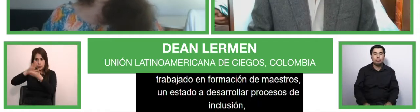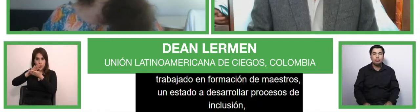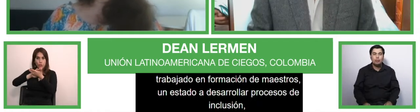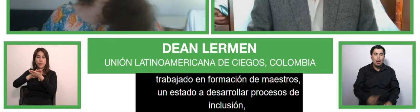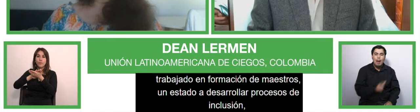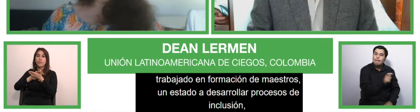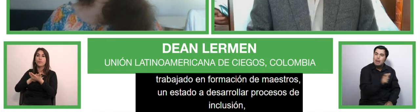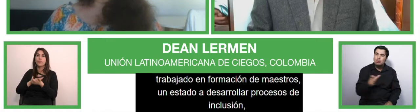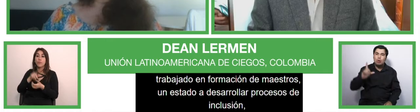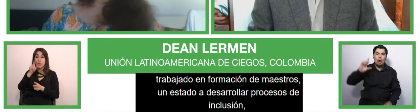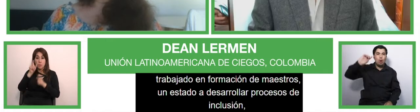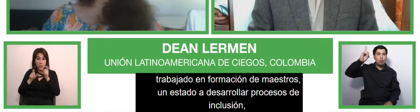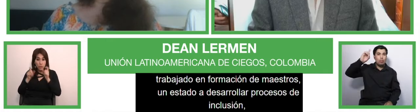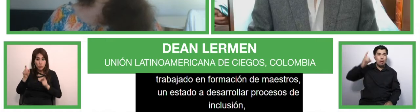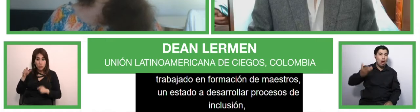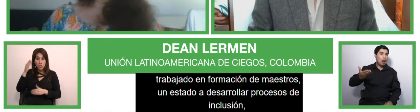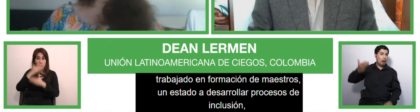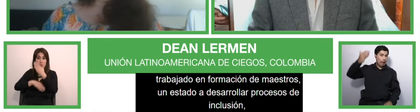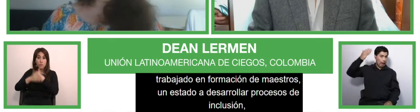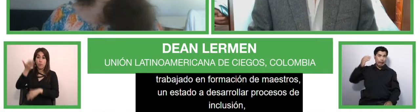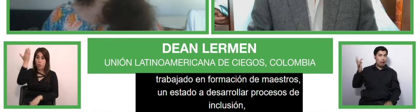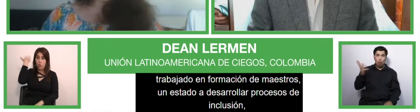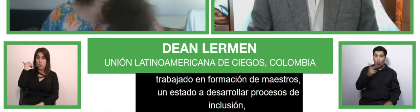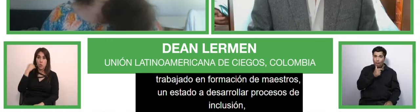personas con discapacidad que antes no estaban.